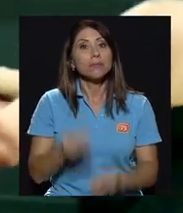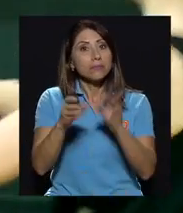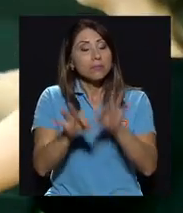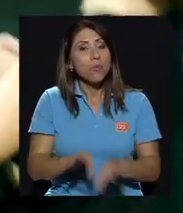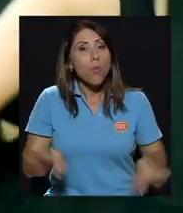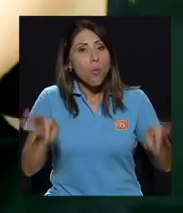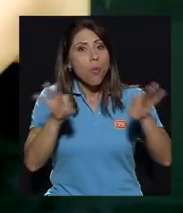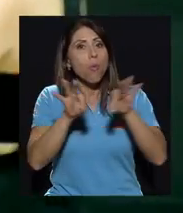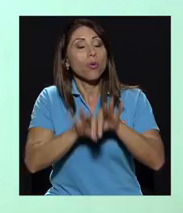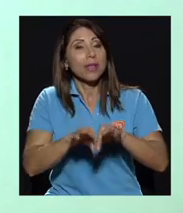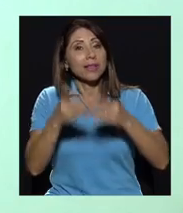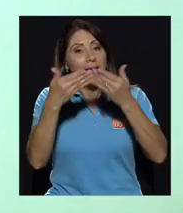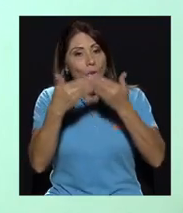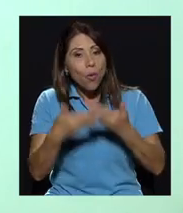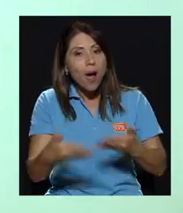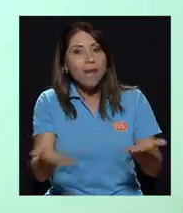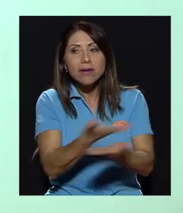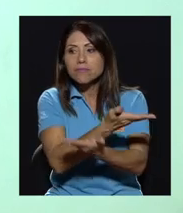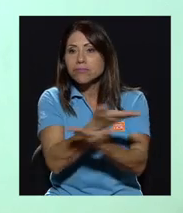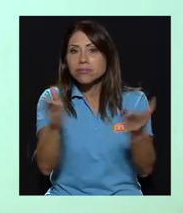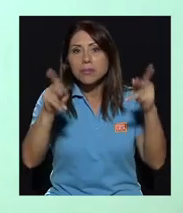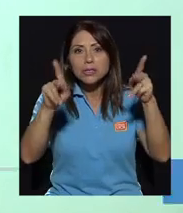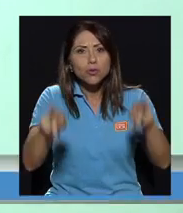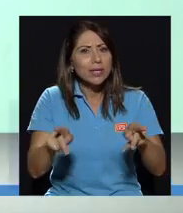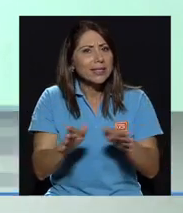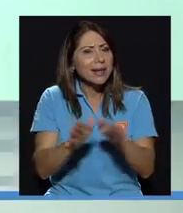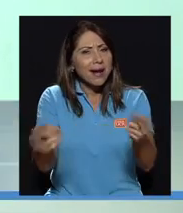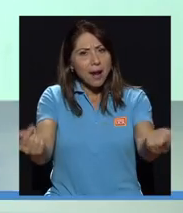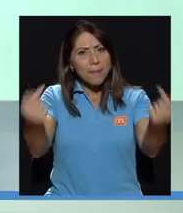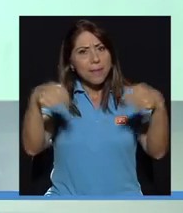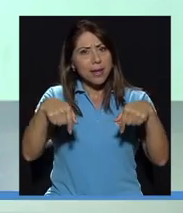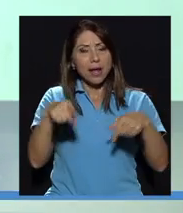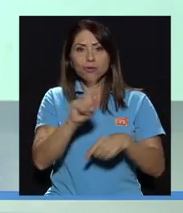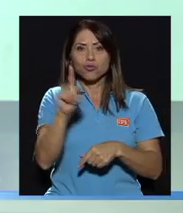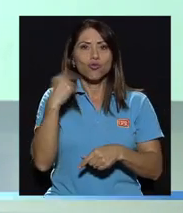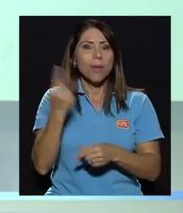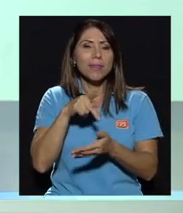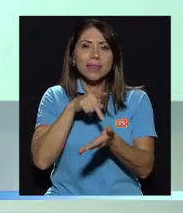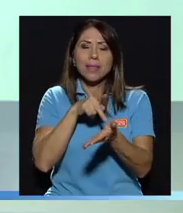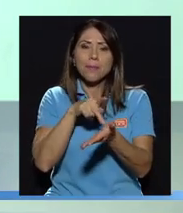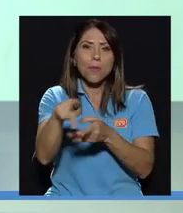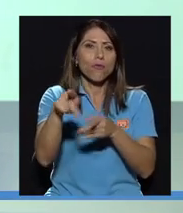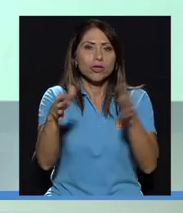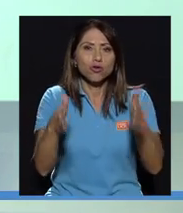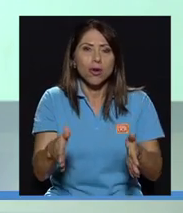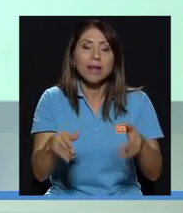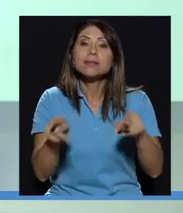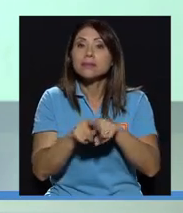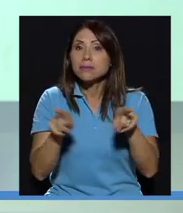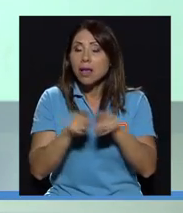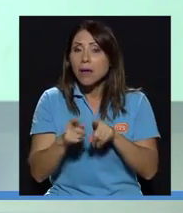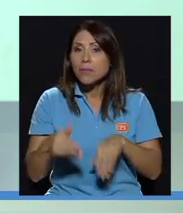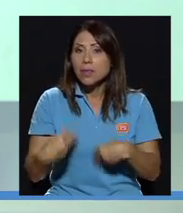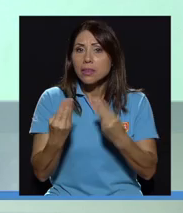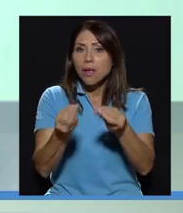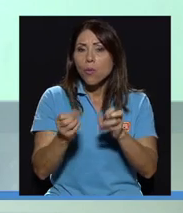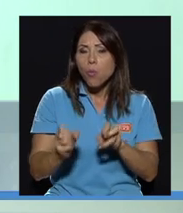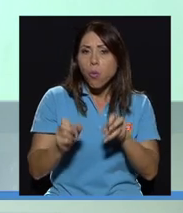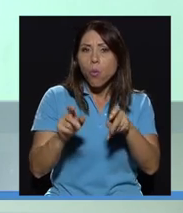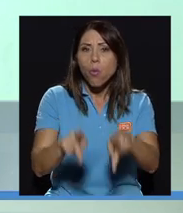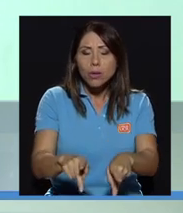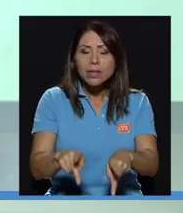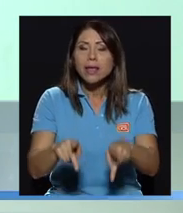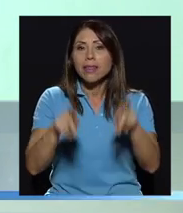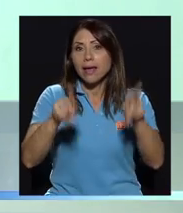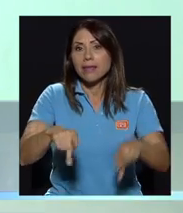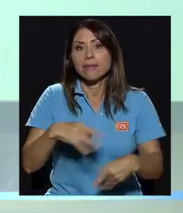Me parece muy importante que lo abran a la comunidad en general, que no solo a profesionales, sino que le den el chance también a gente que